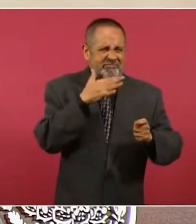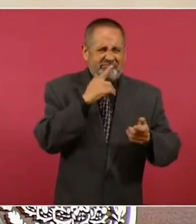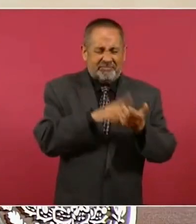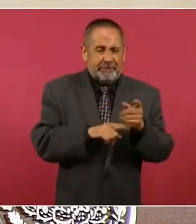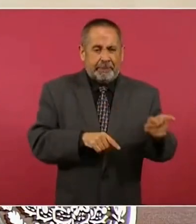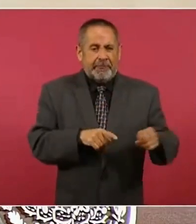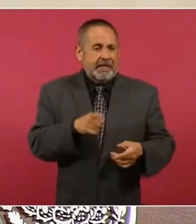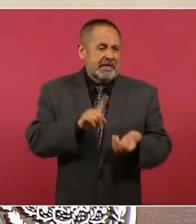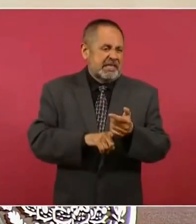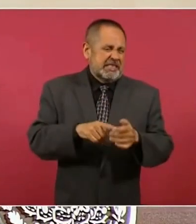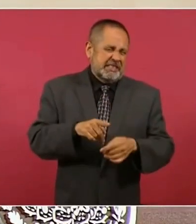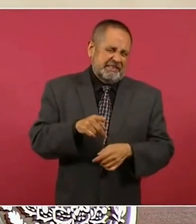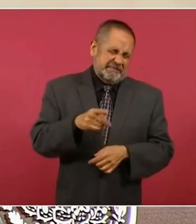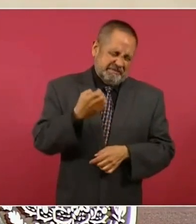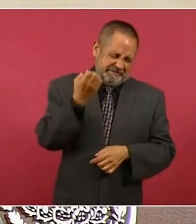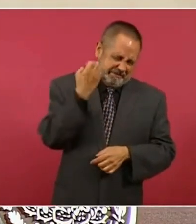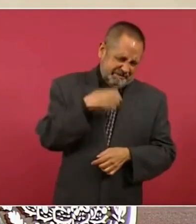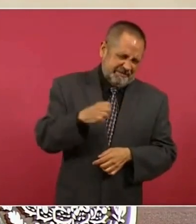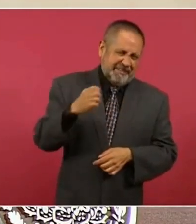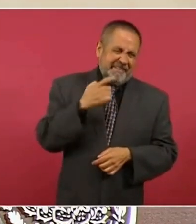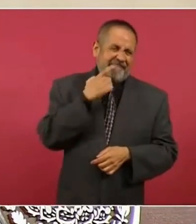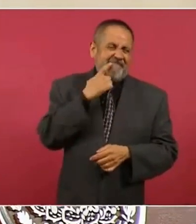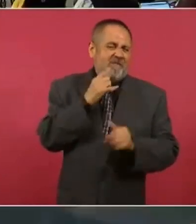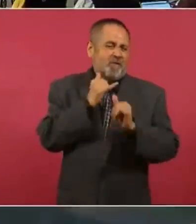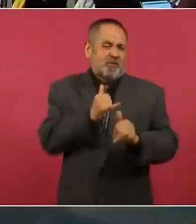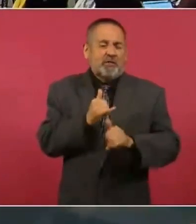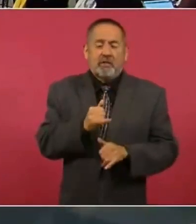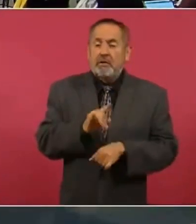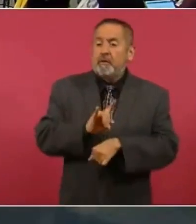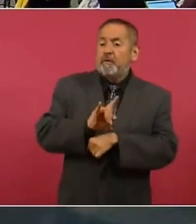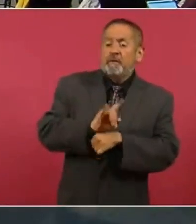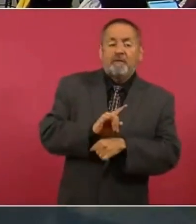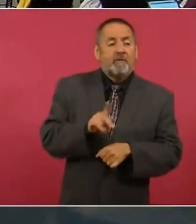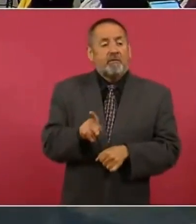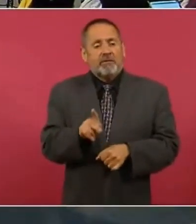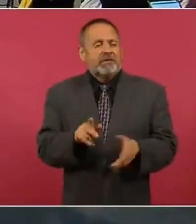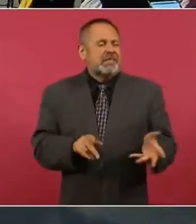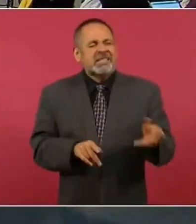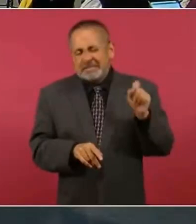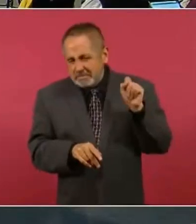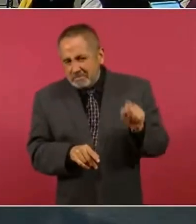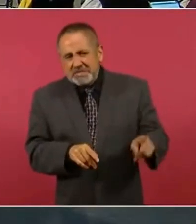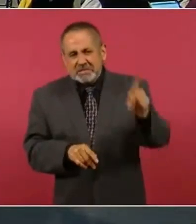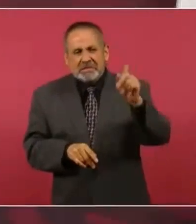en simular, porque siendo experto